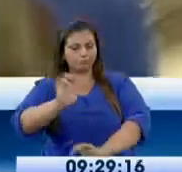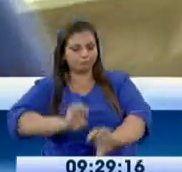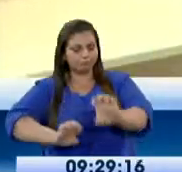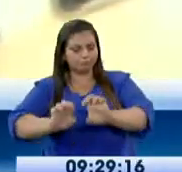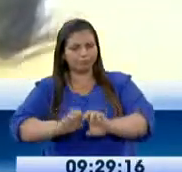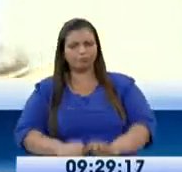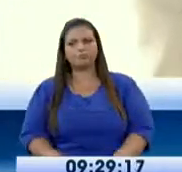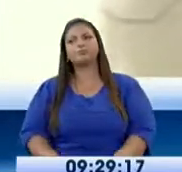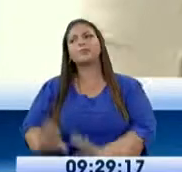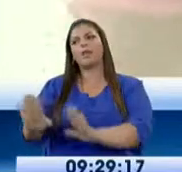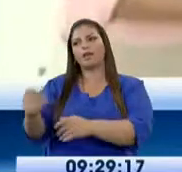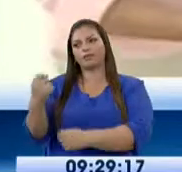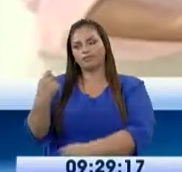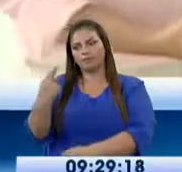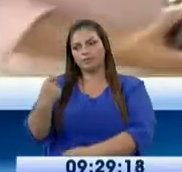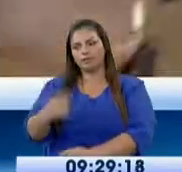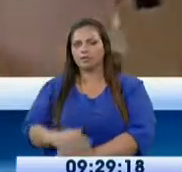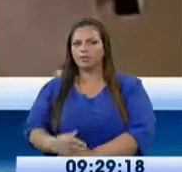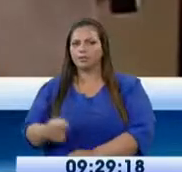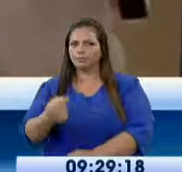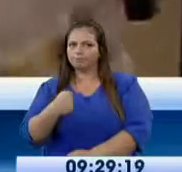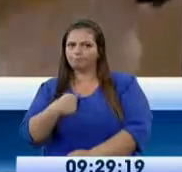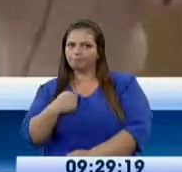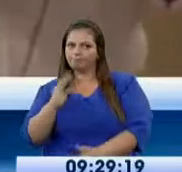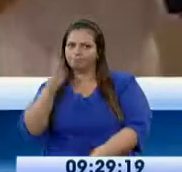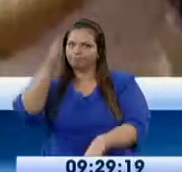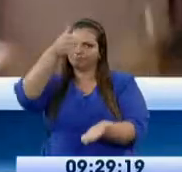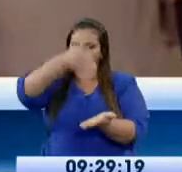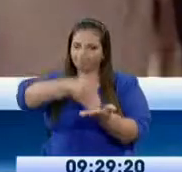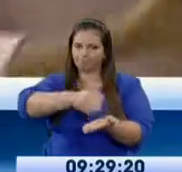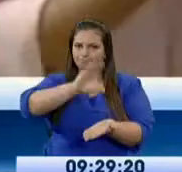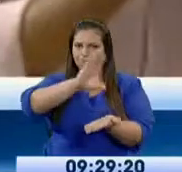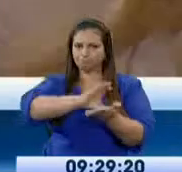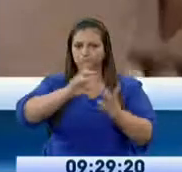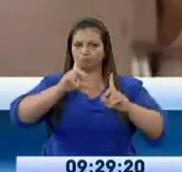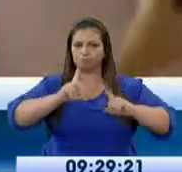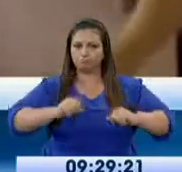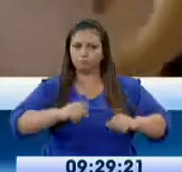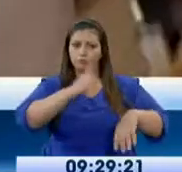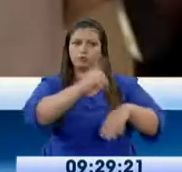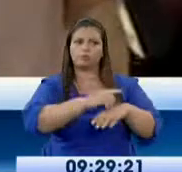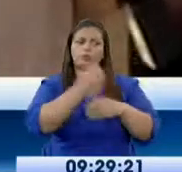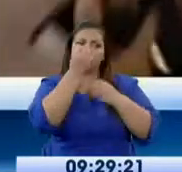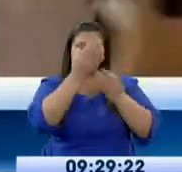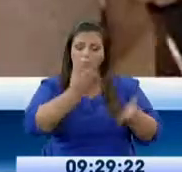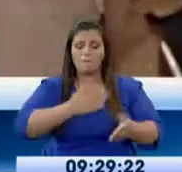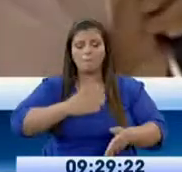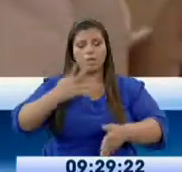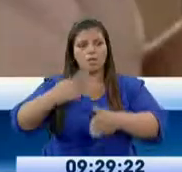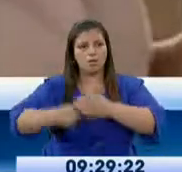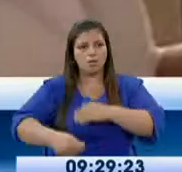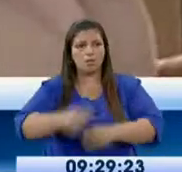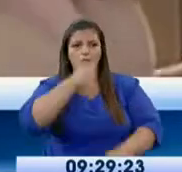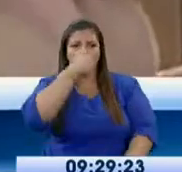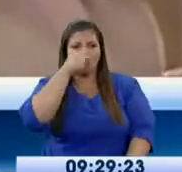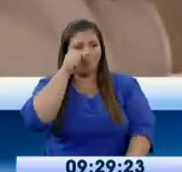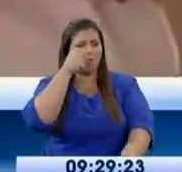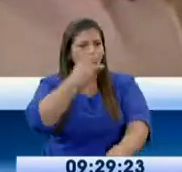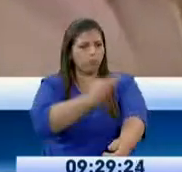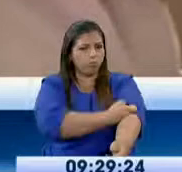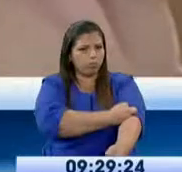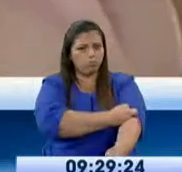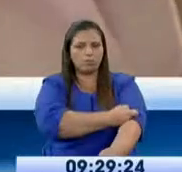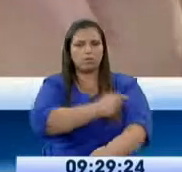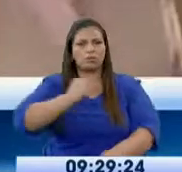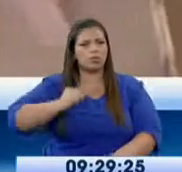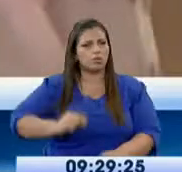al centro de salud y le indicamos a un médico o un doctor, doctor, tengo problemas de adicción con mi hijo, damos la información. Así es.